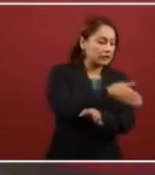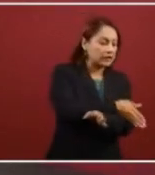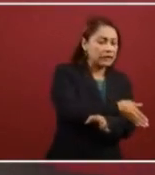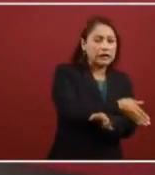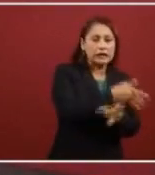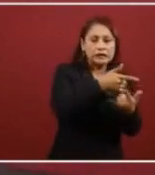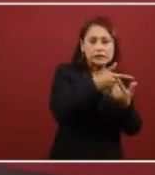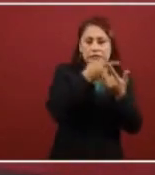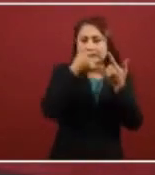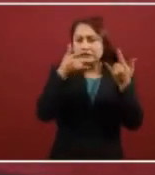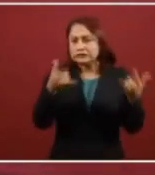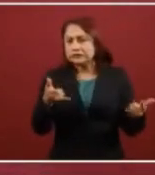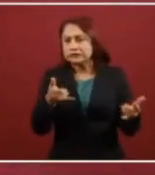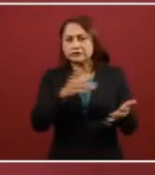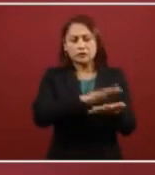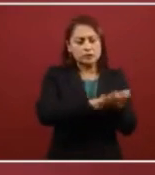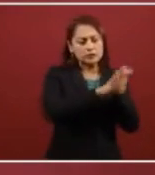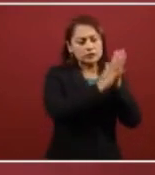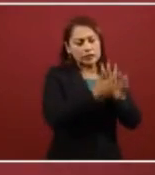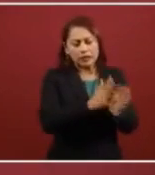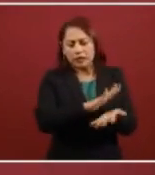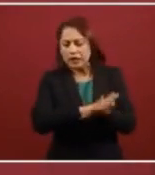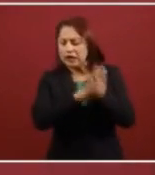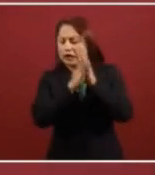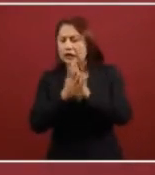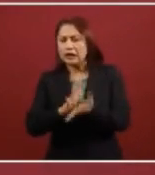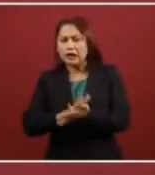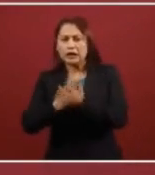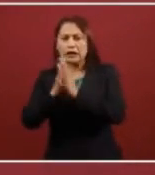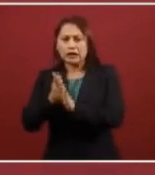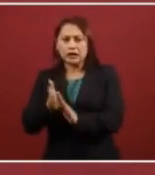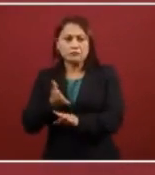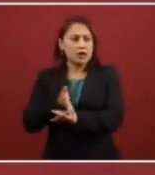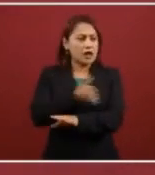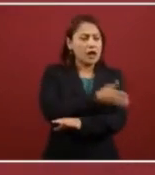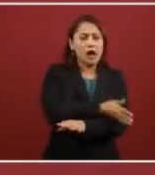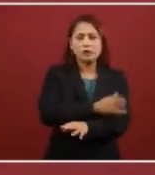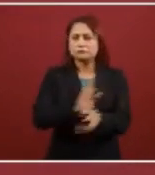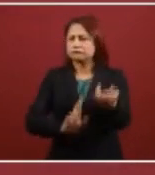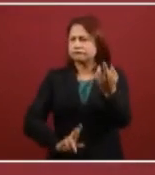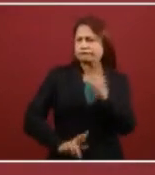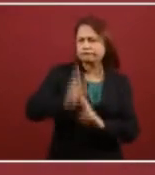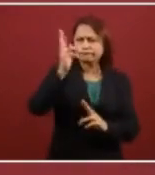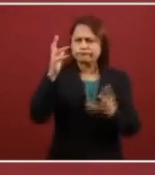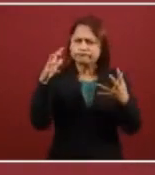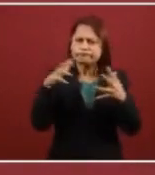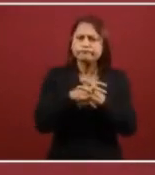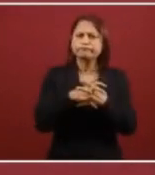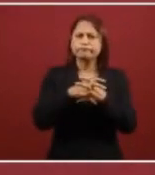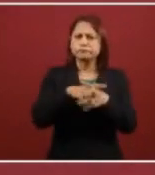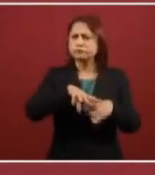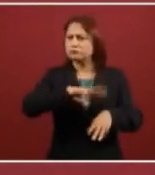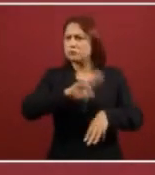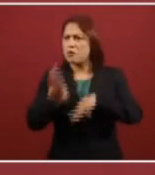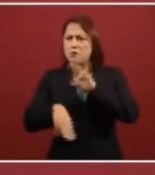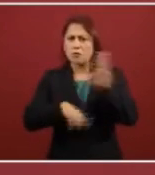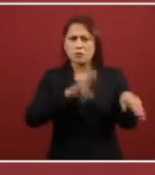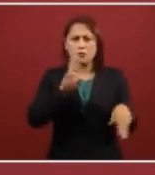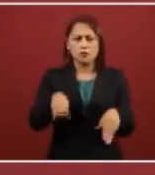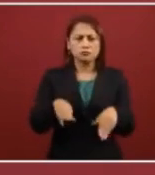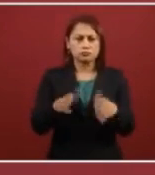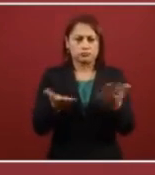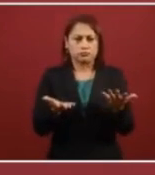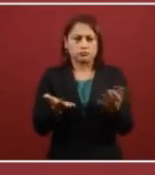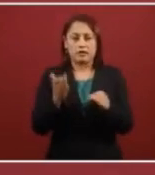movement transformations have been vidas humanas, have helped esta es una human transformación lives. Muy profunda, this is a very igual profound que